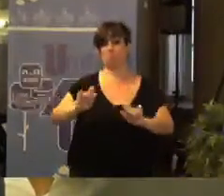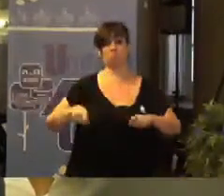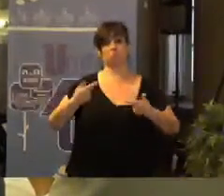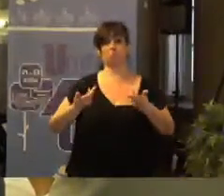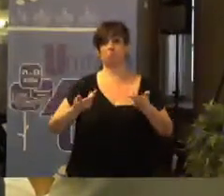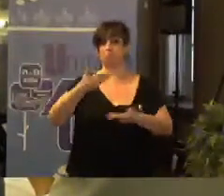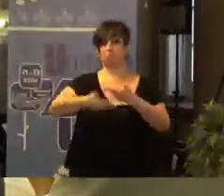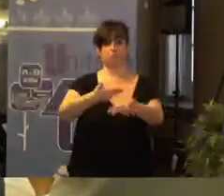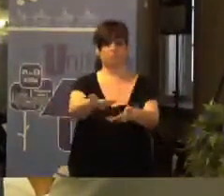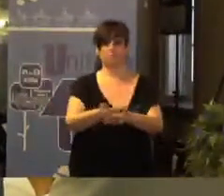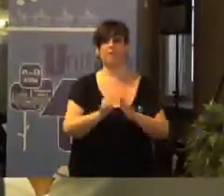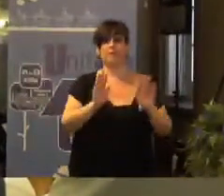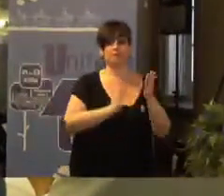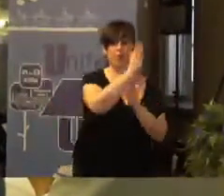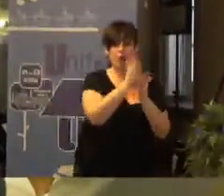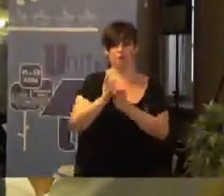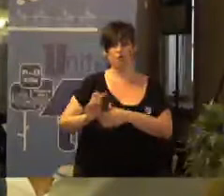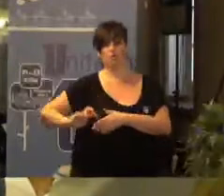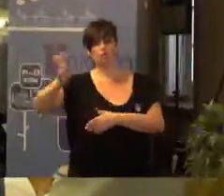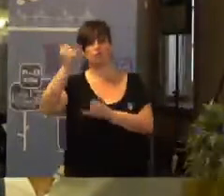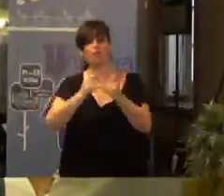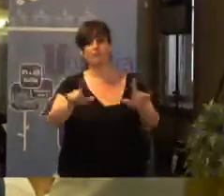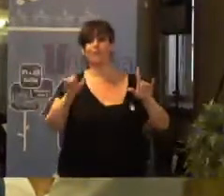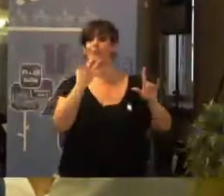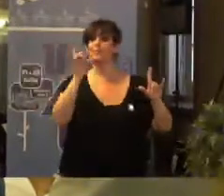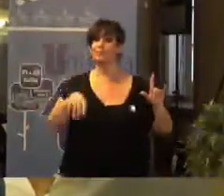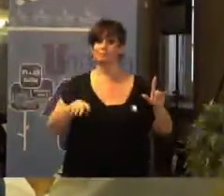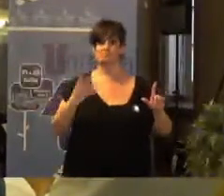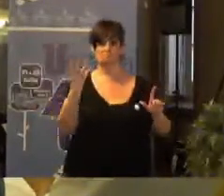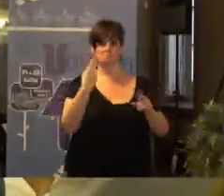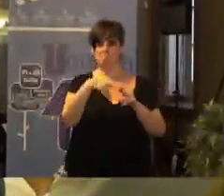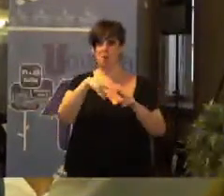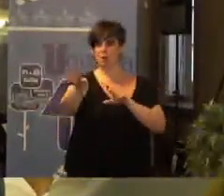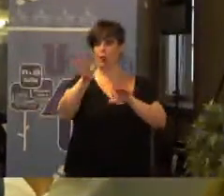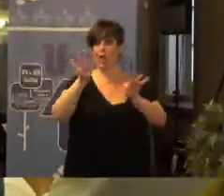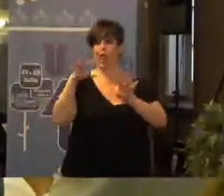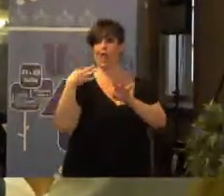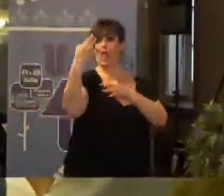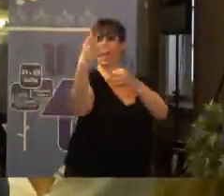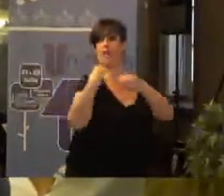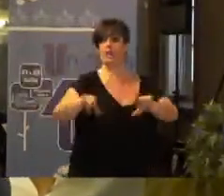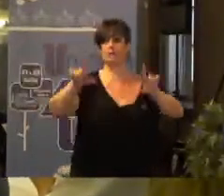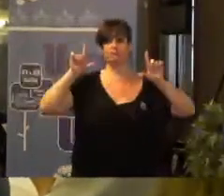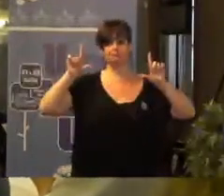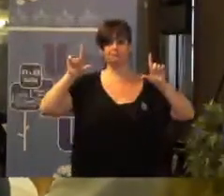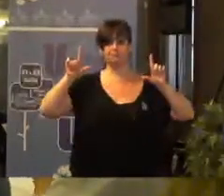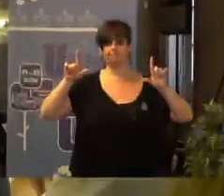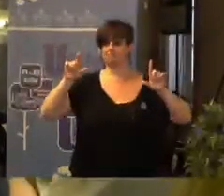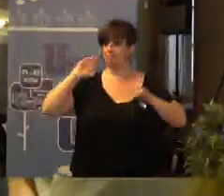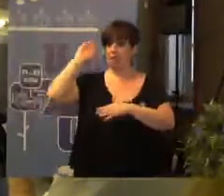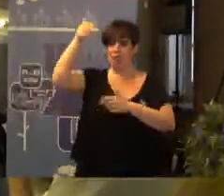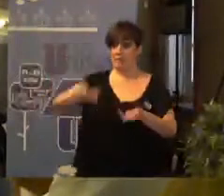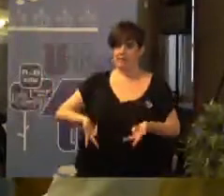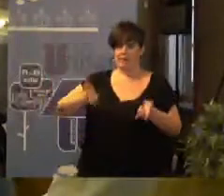que nas alternativas que se fixeron electoralmente o protagonismo levaron os cadros políticos que foron elexidos internamente da maneira que se queira, moi democrática